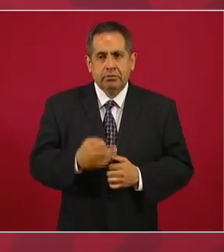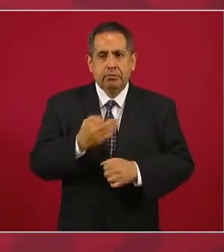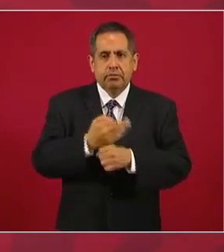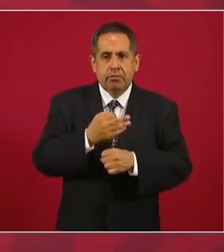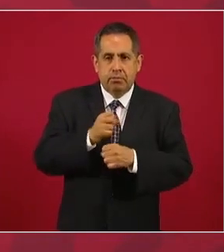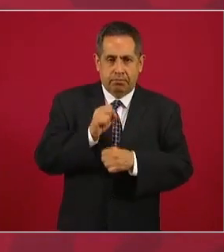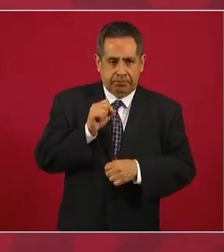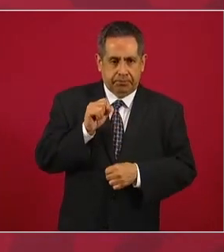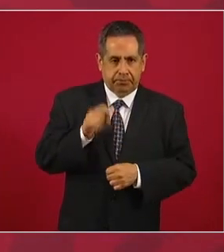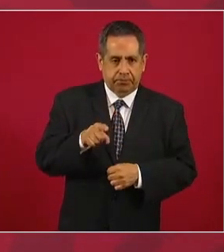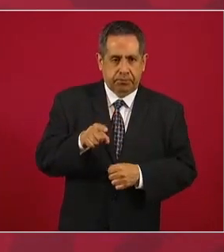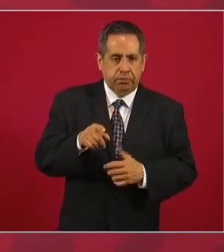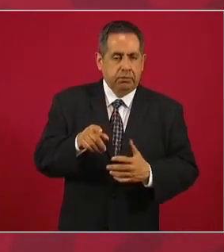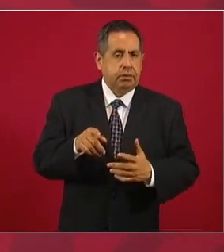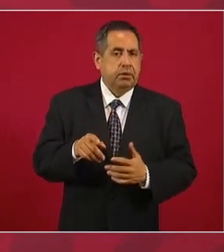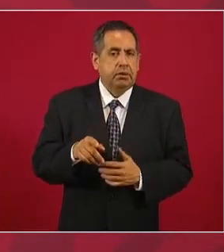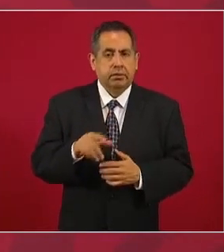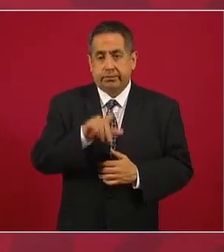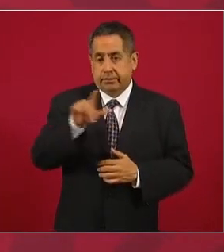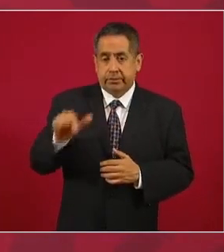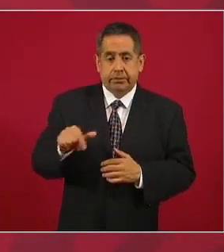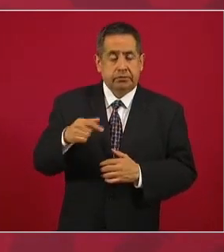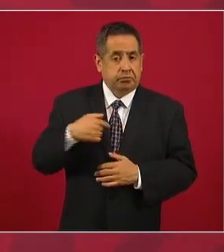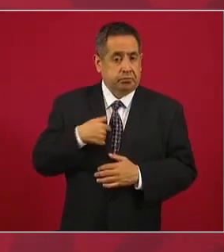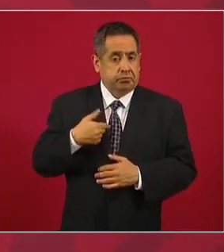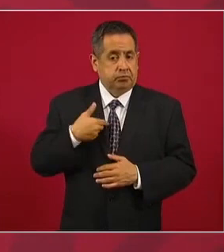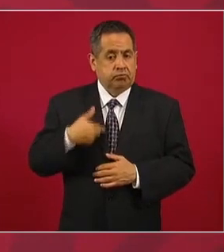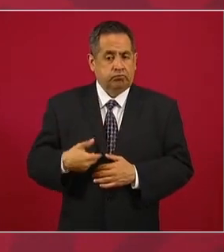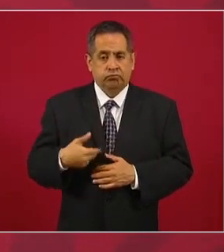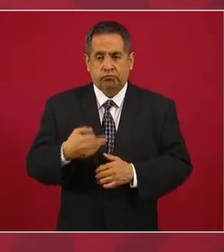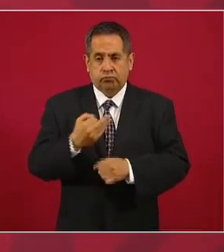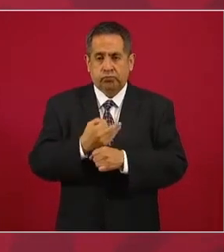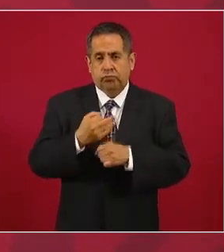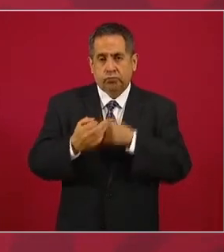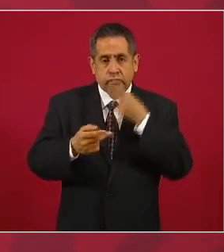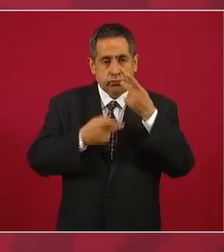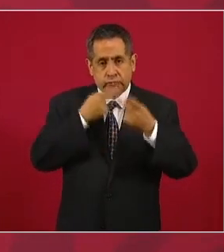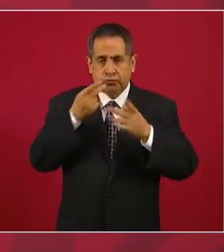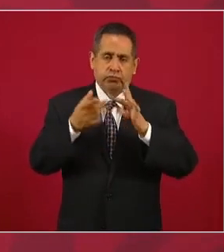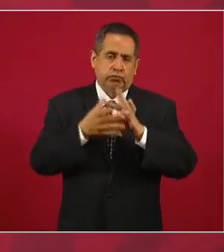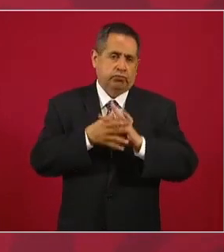posteriormente yo voy a dar a conocer